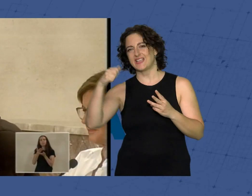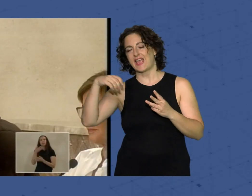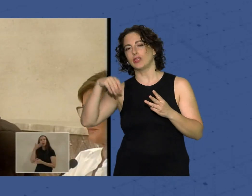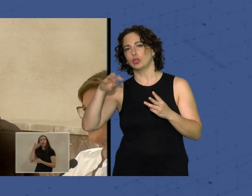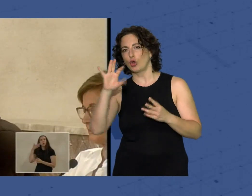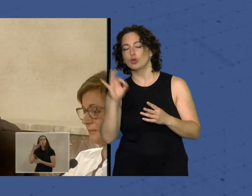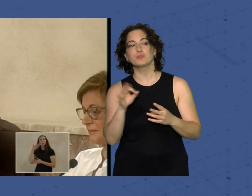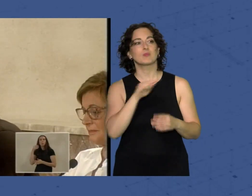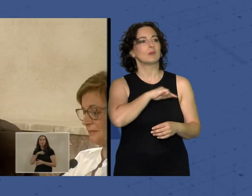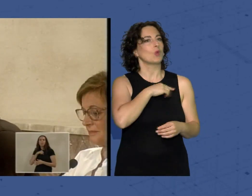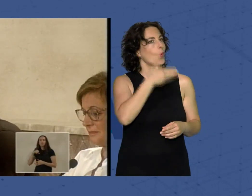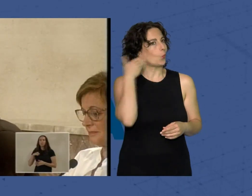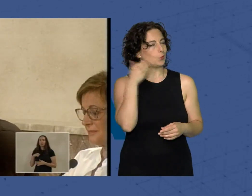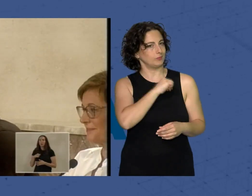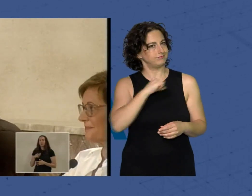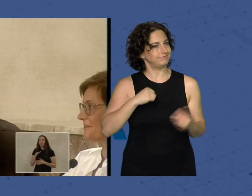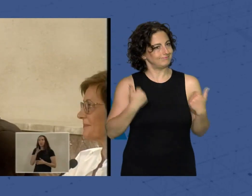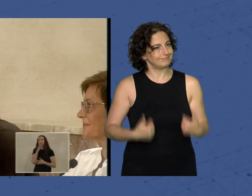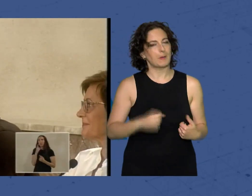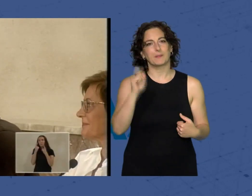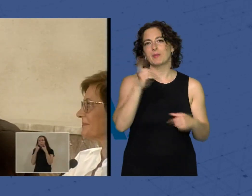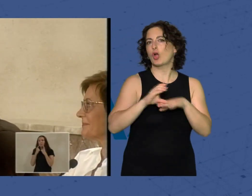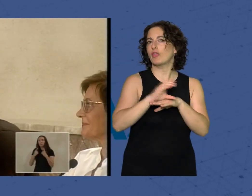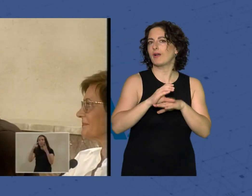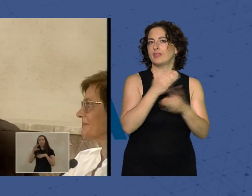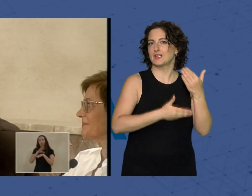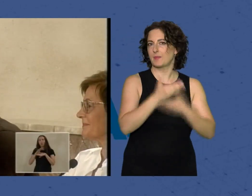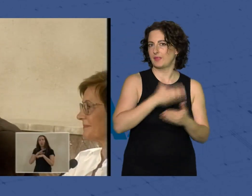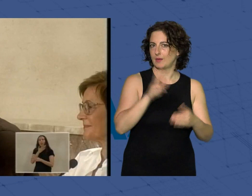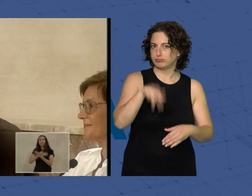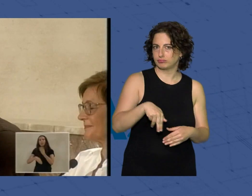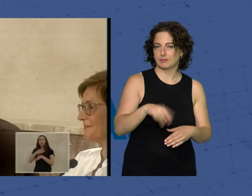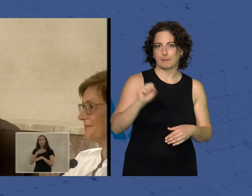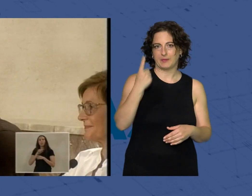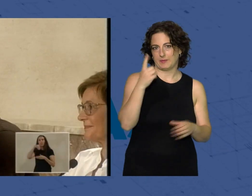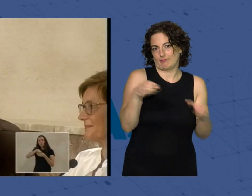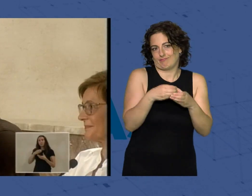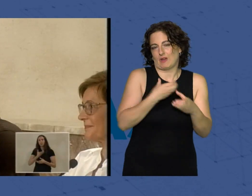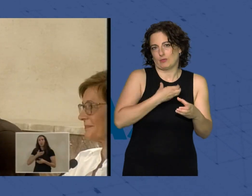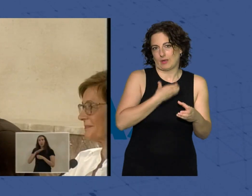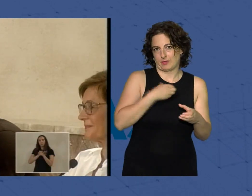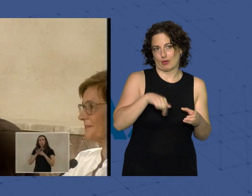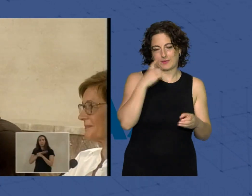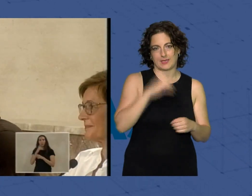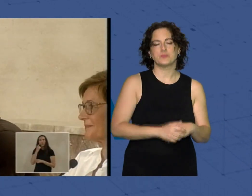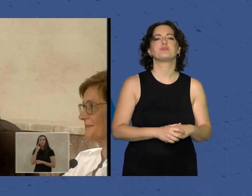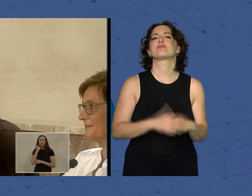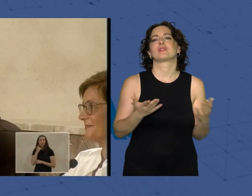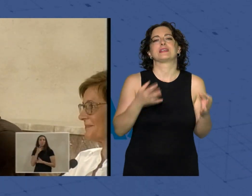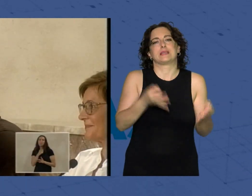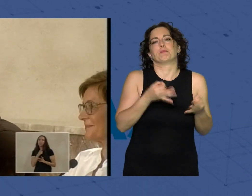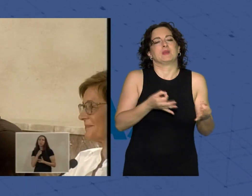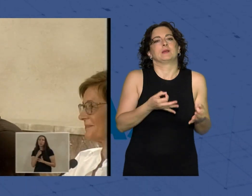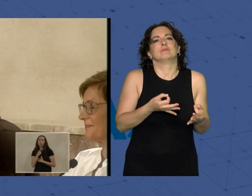íntimo de haber sido el primer concejal con discapacidad de la Corporación Municipal de Almería, eso siempre